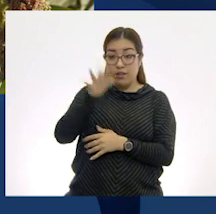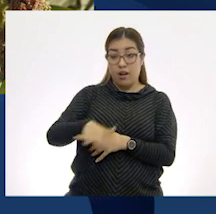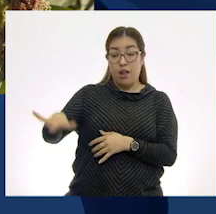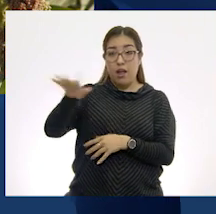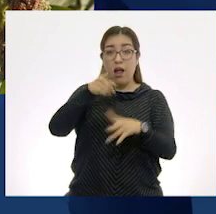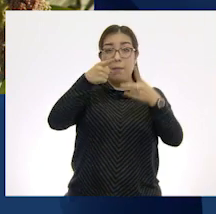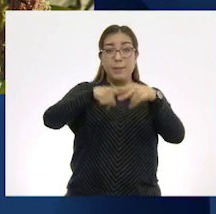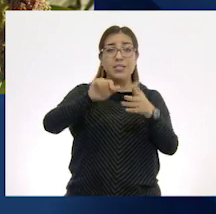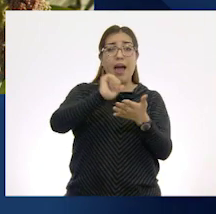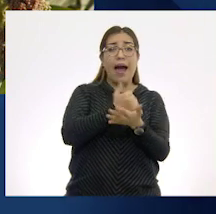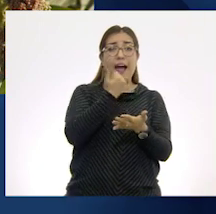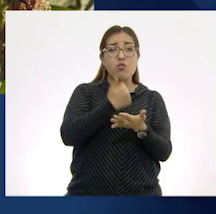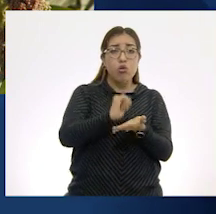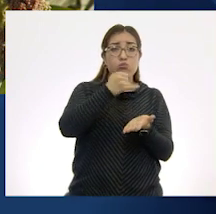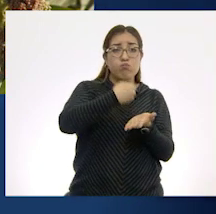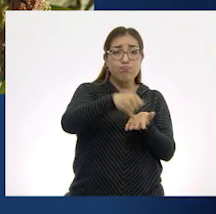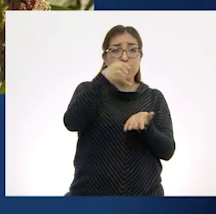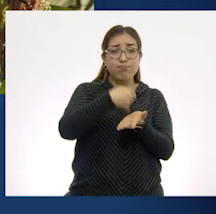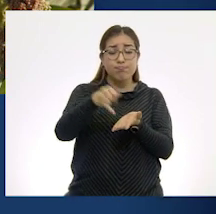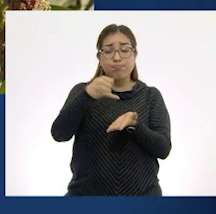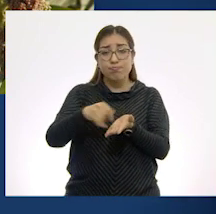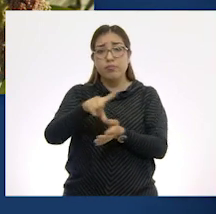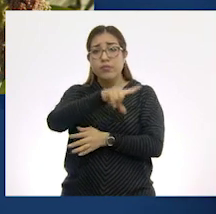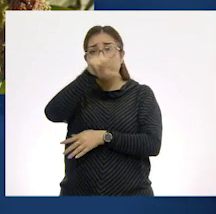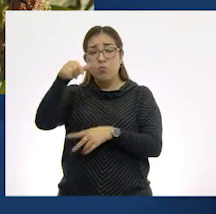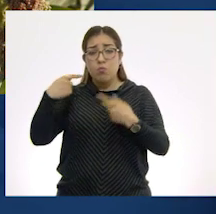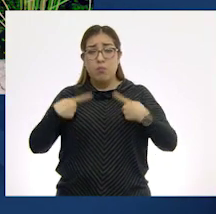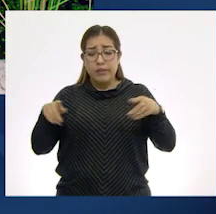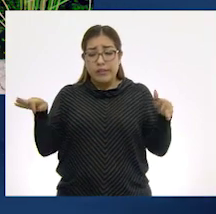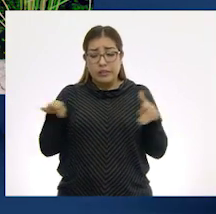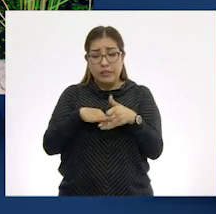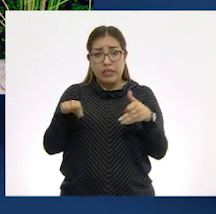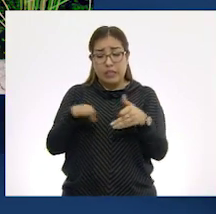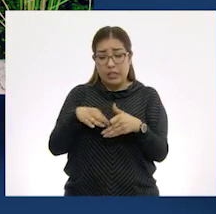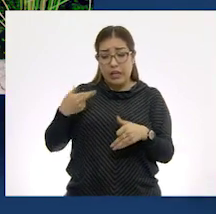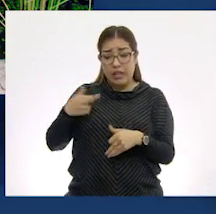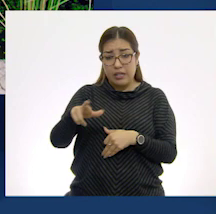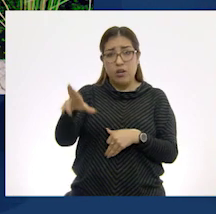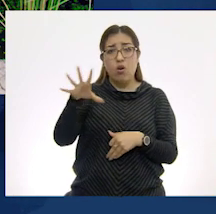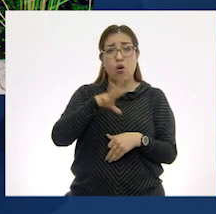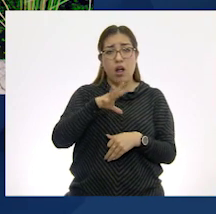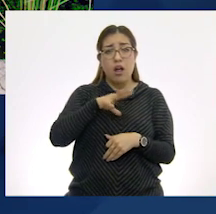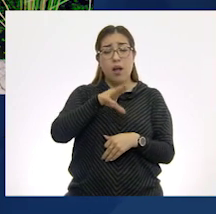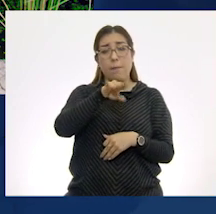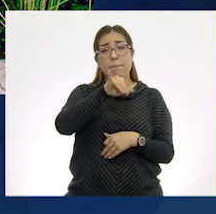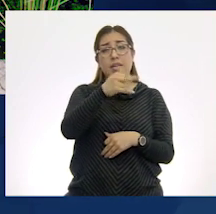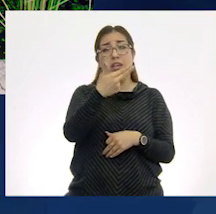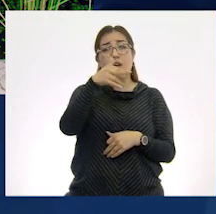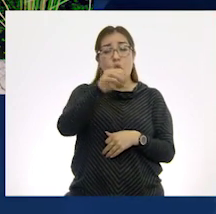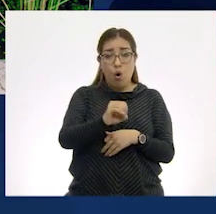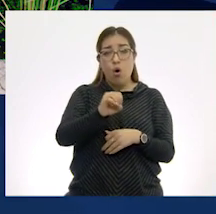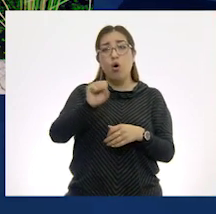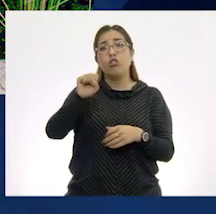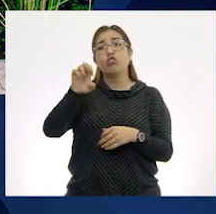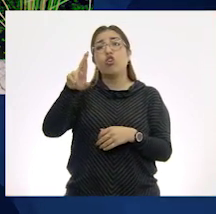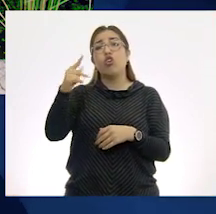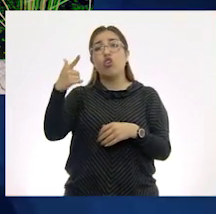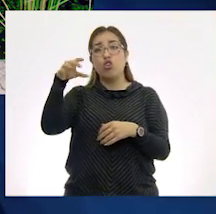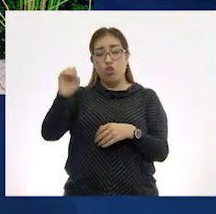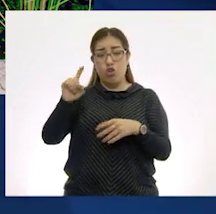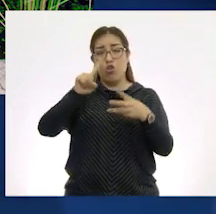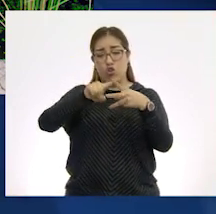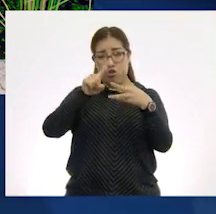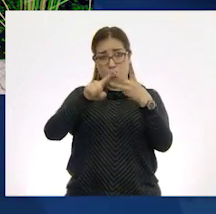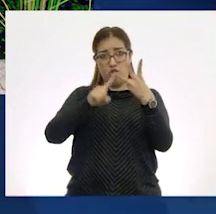arroz. Luego, las personas cercanas al río Amarillo sembraron mijo y sorgo, además de domesticar